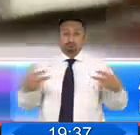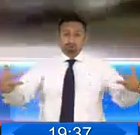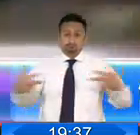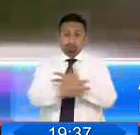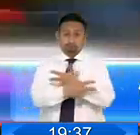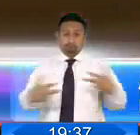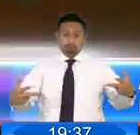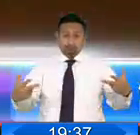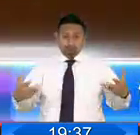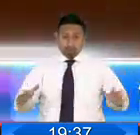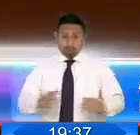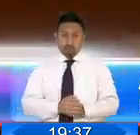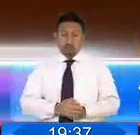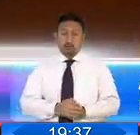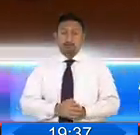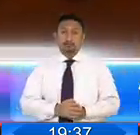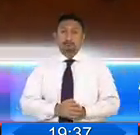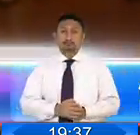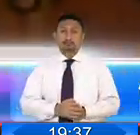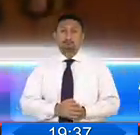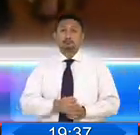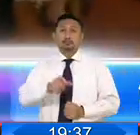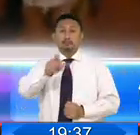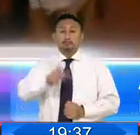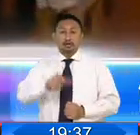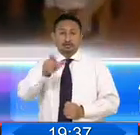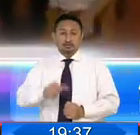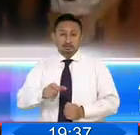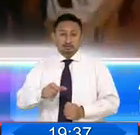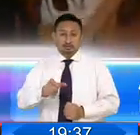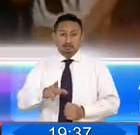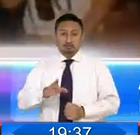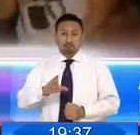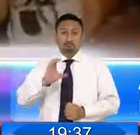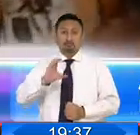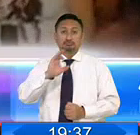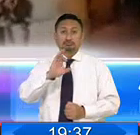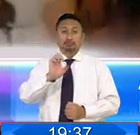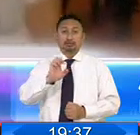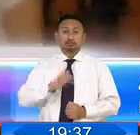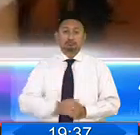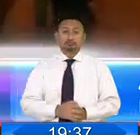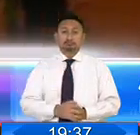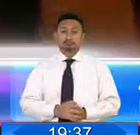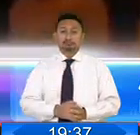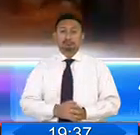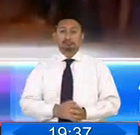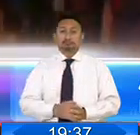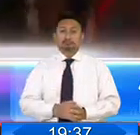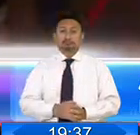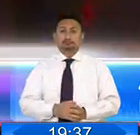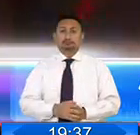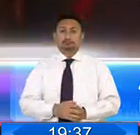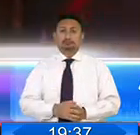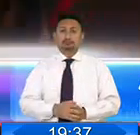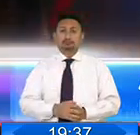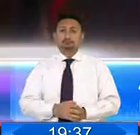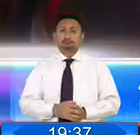habilitando en ese tramo de la vía Daule con personal de la Comisión de Tránsito del Ecuador,